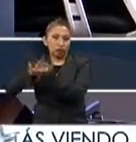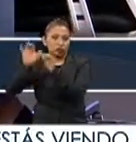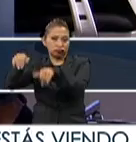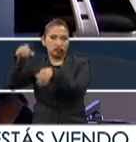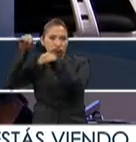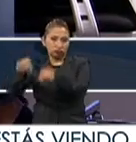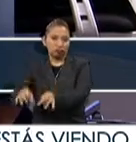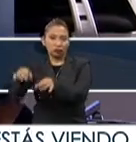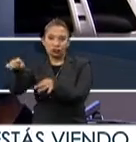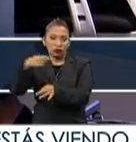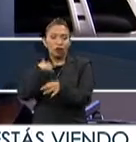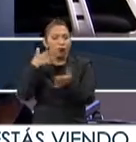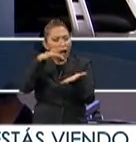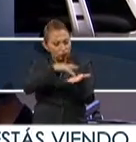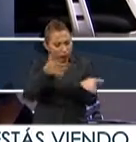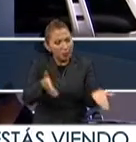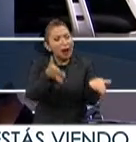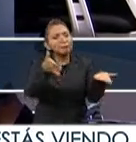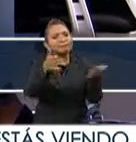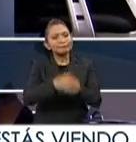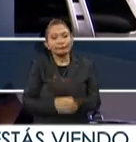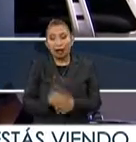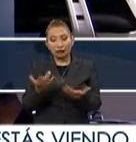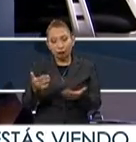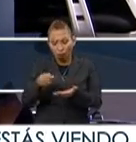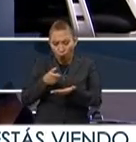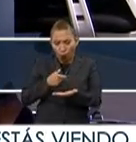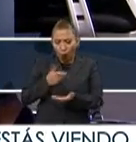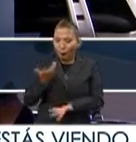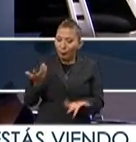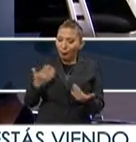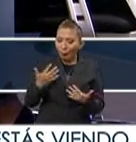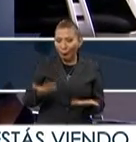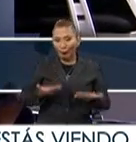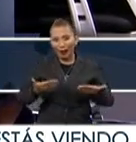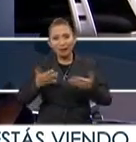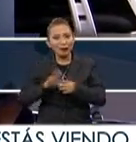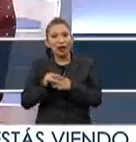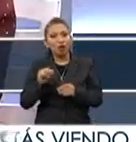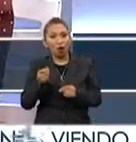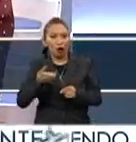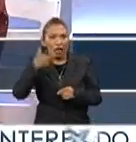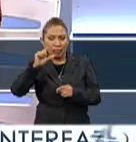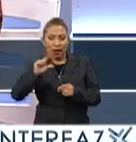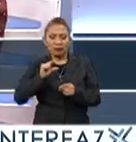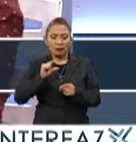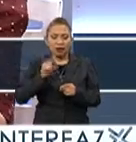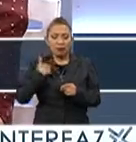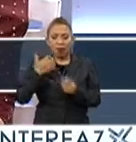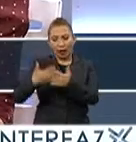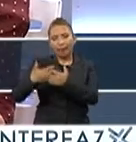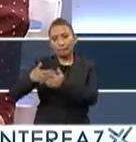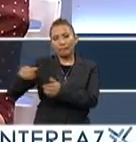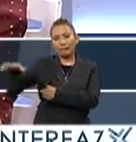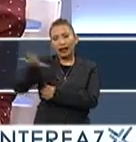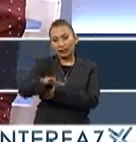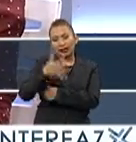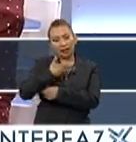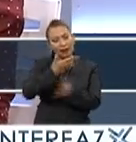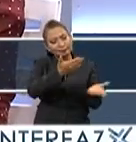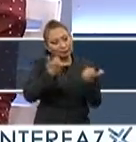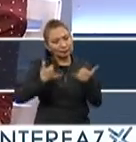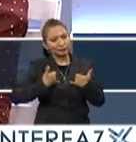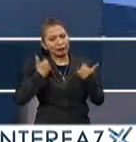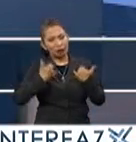que permite precisamente motivar e incentivar, ¿no? Incentiva, y justo porque no es muy grande, le permite a las empresas tener a